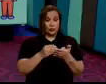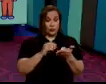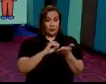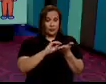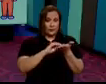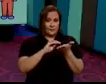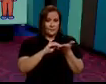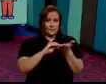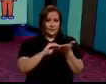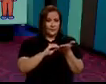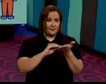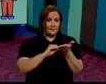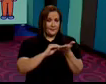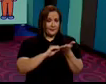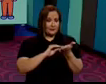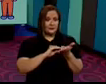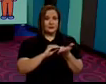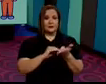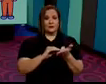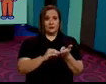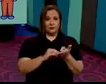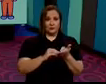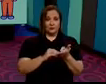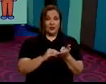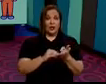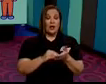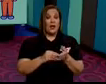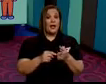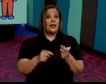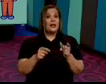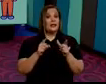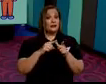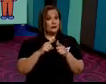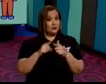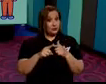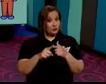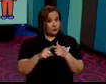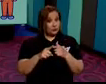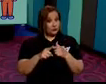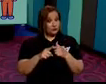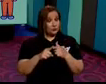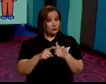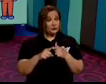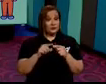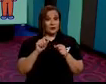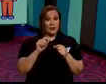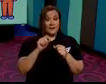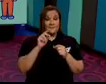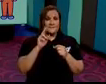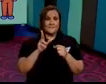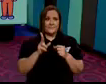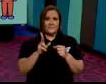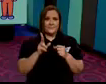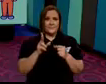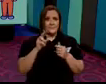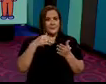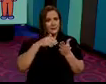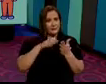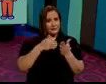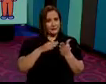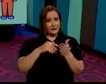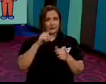entonces podemos pasar a las estrellas. Aquí procura